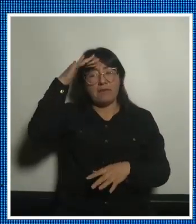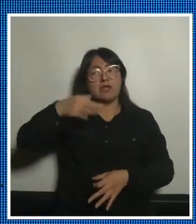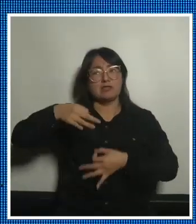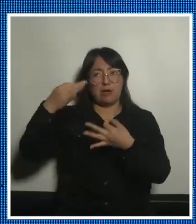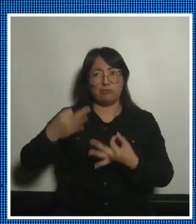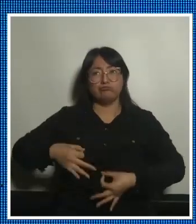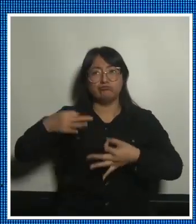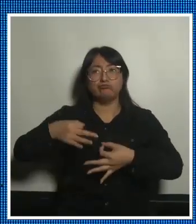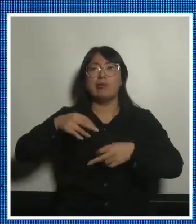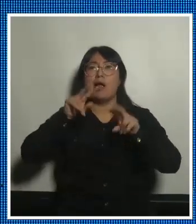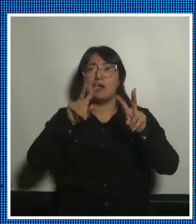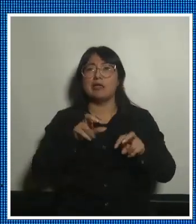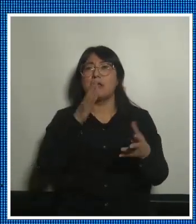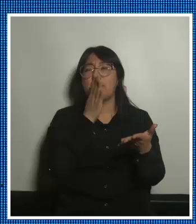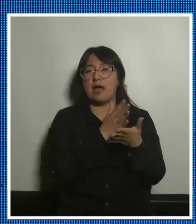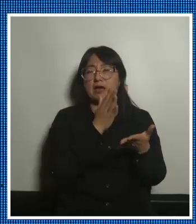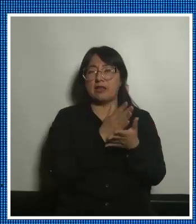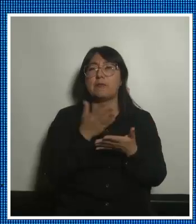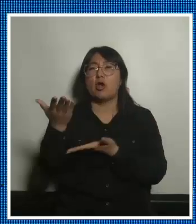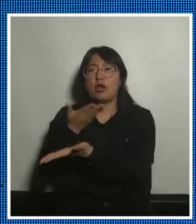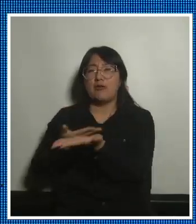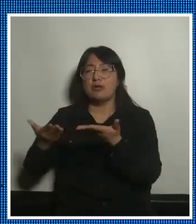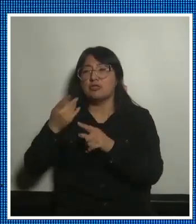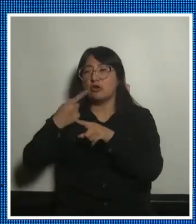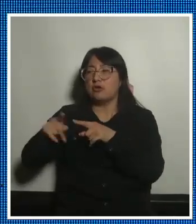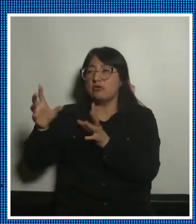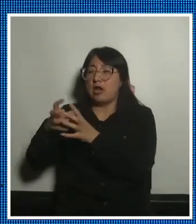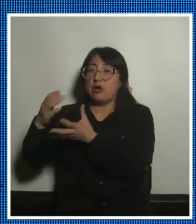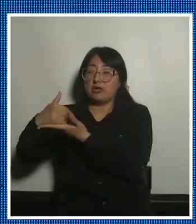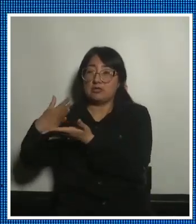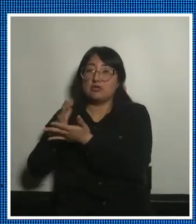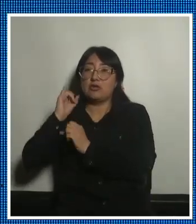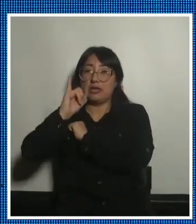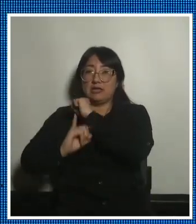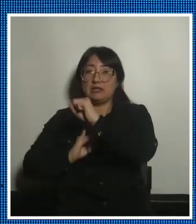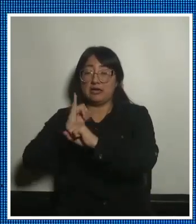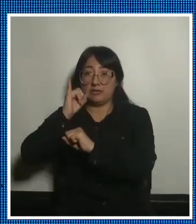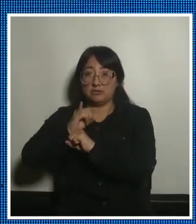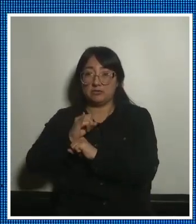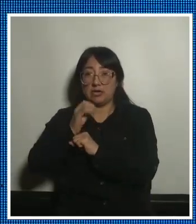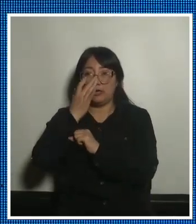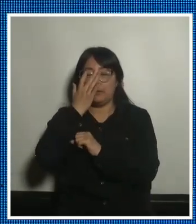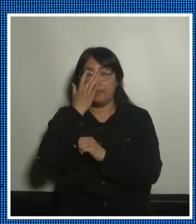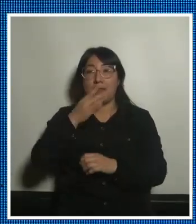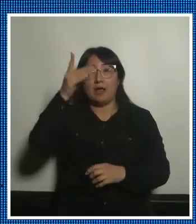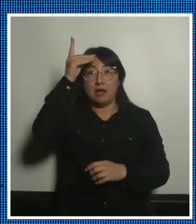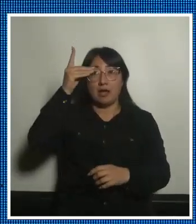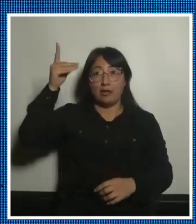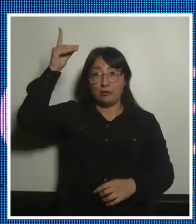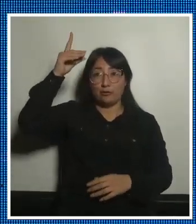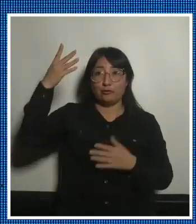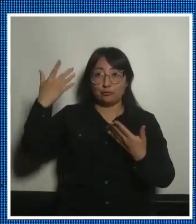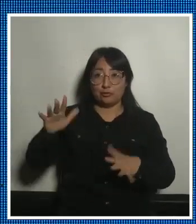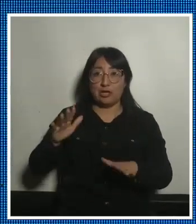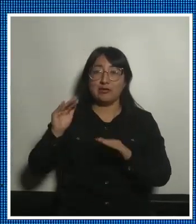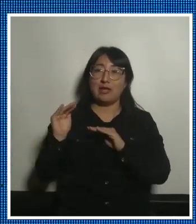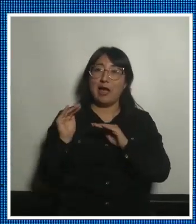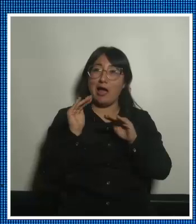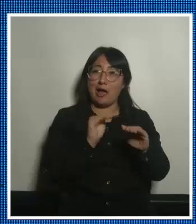ámbito académico y en colaboración con organizaciones internacionales y locales, la doctora Martínez ha